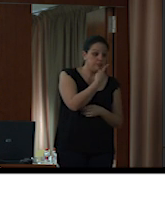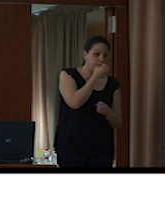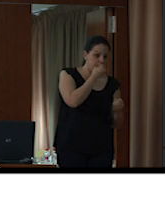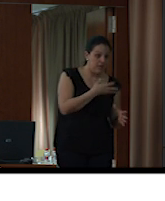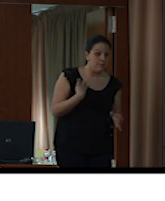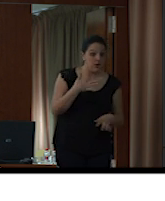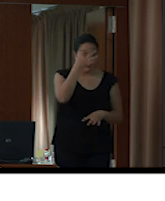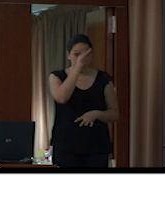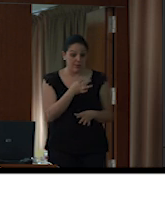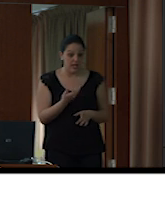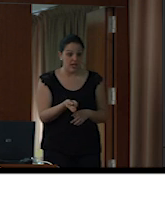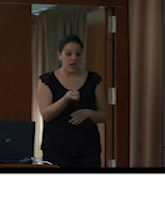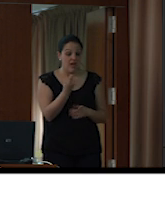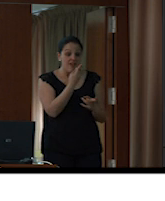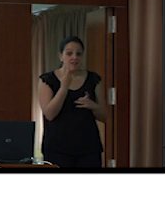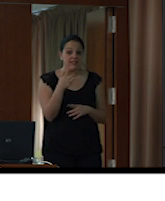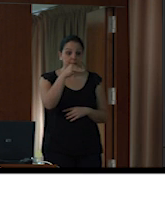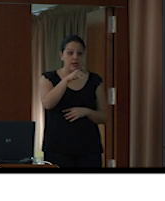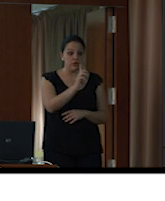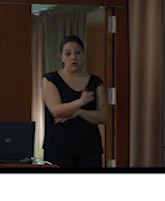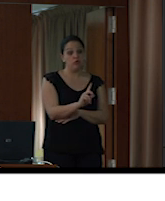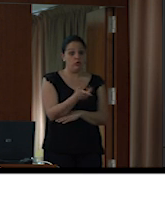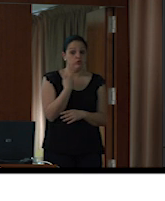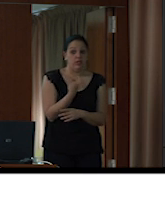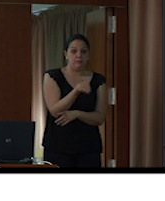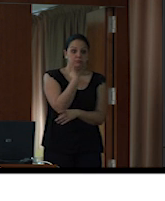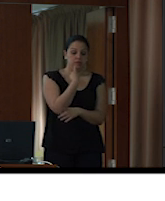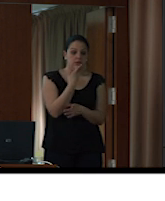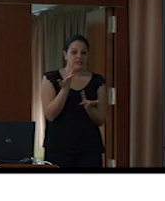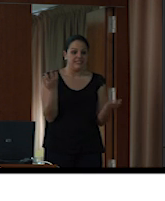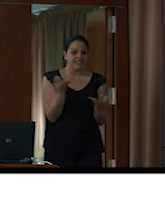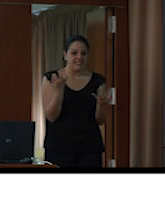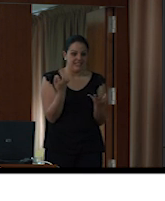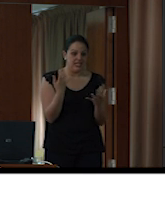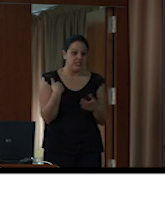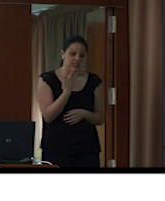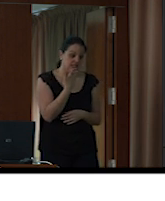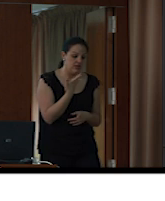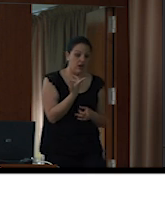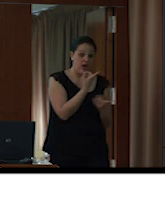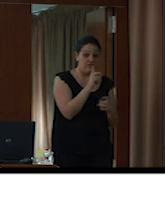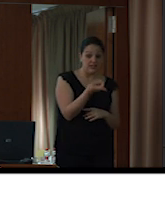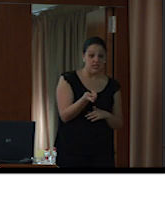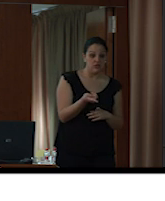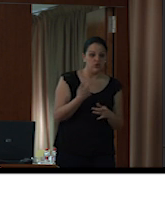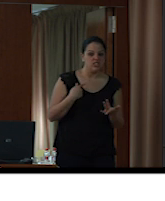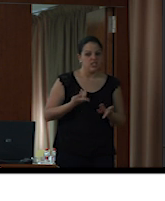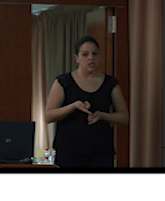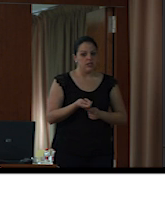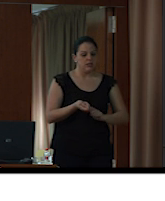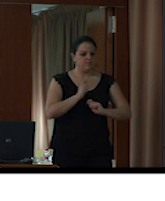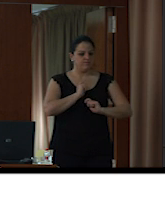no les falta melatonina, lo que tiene es un dolor que les fracciona el sueño. Entonces, claro, dar melatonina a un paciente que no le hace falta, pues es un poco